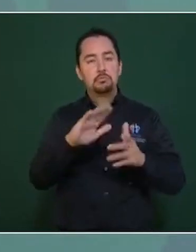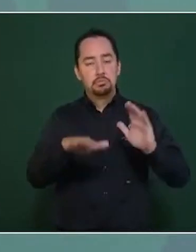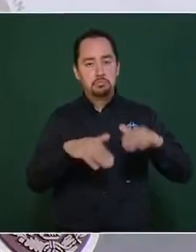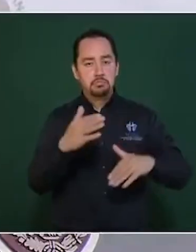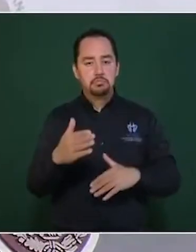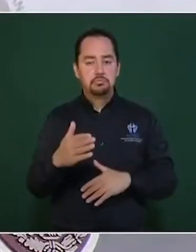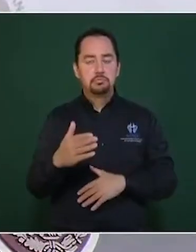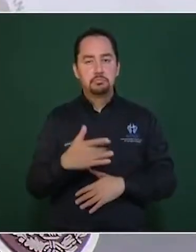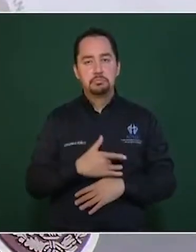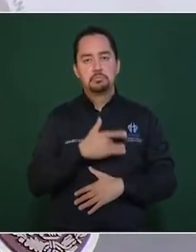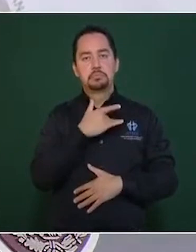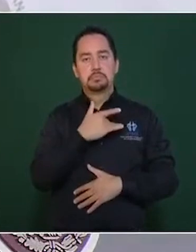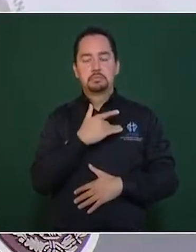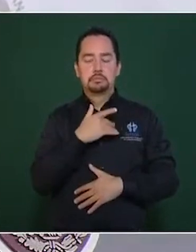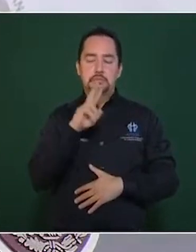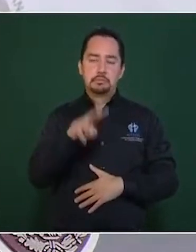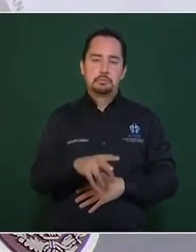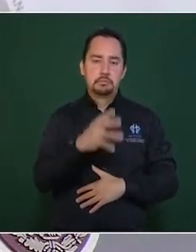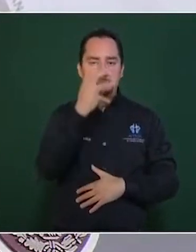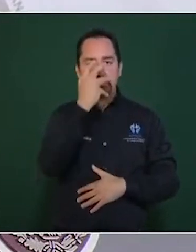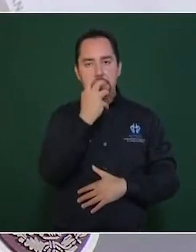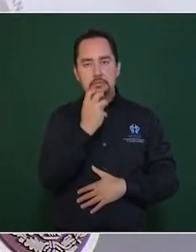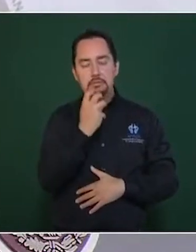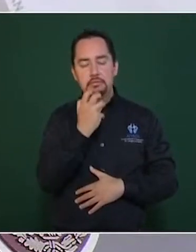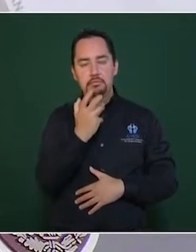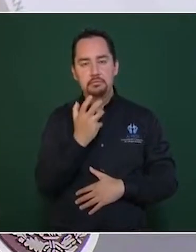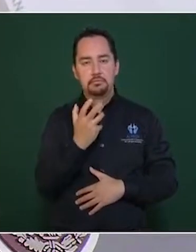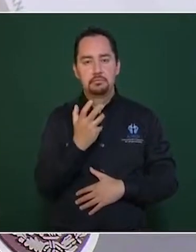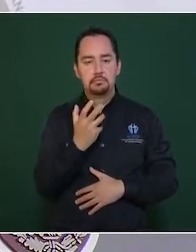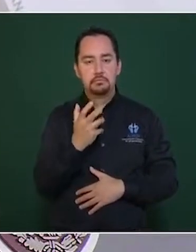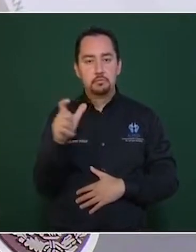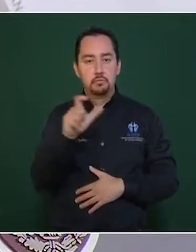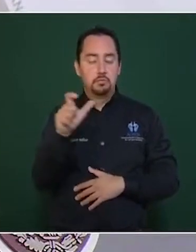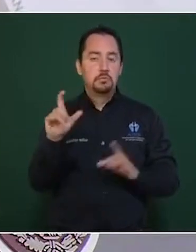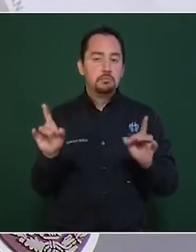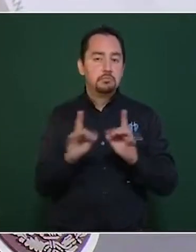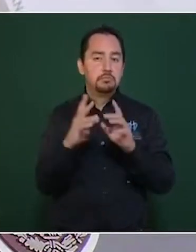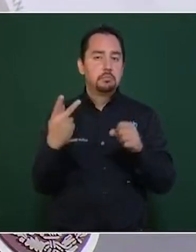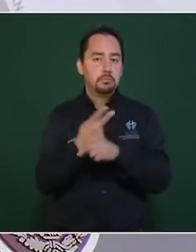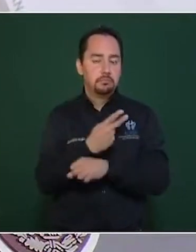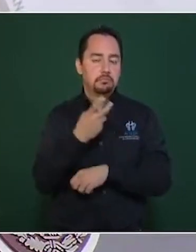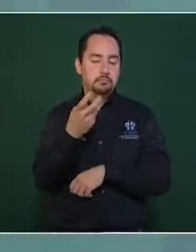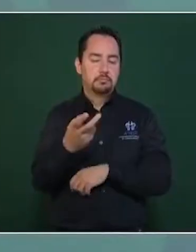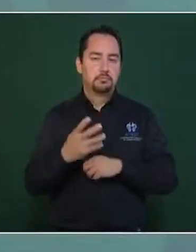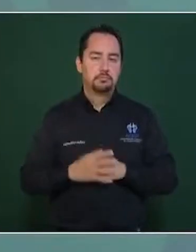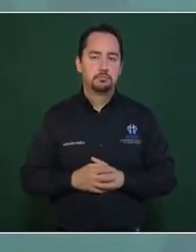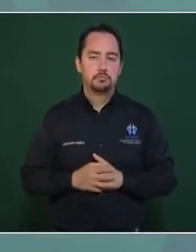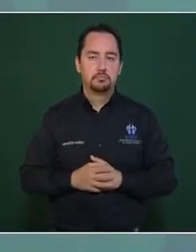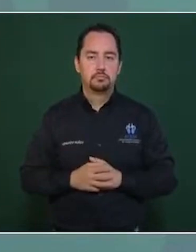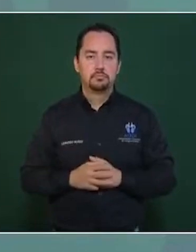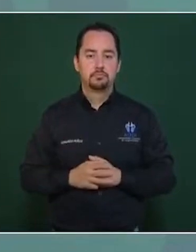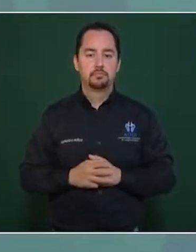principal. Duele mucho cuando se dan estos casos.